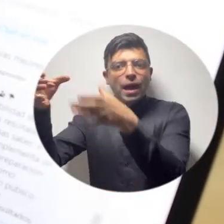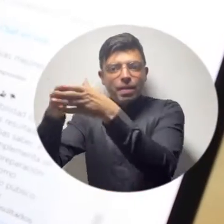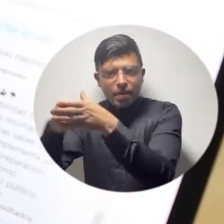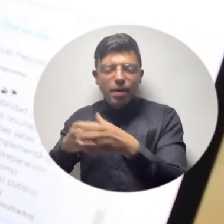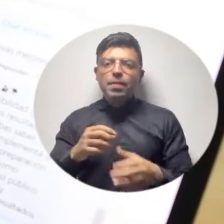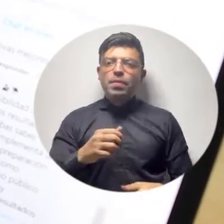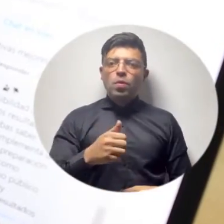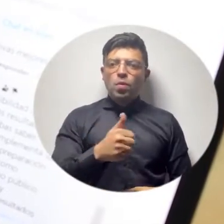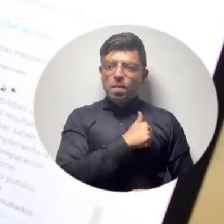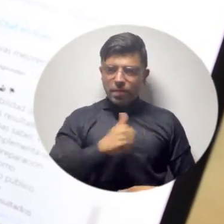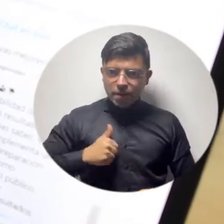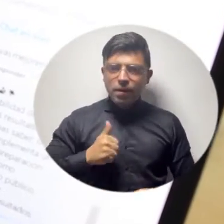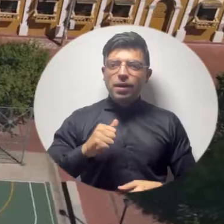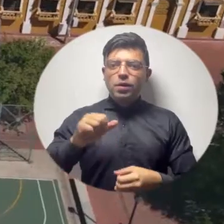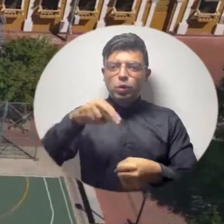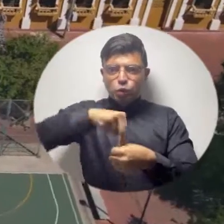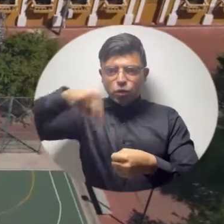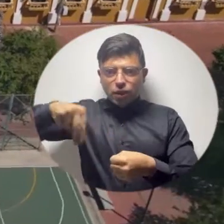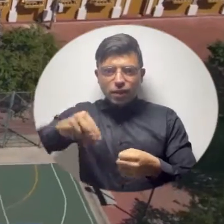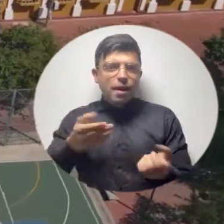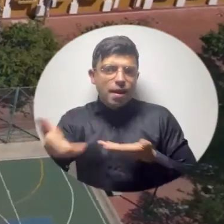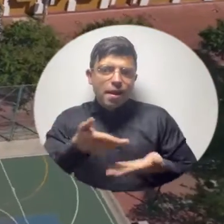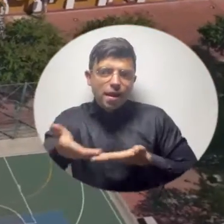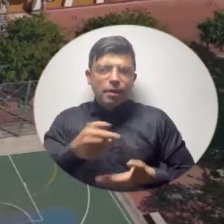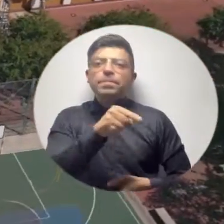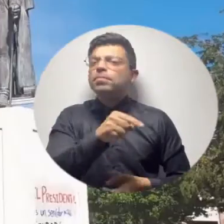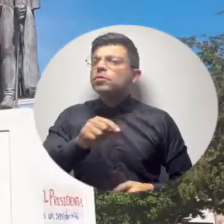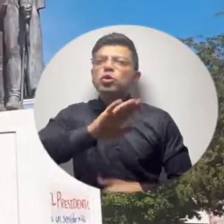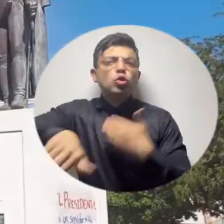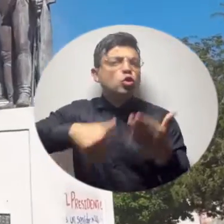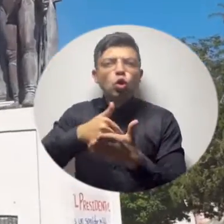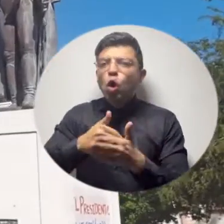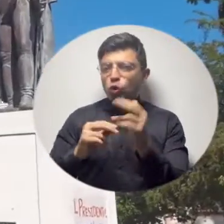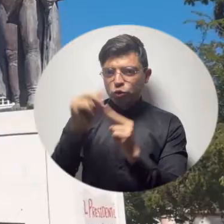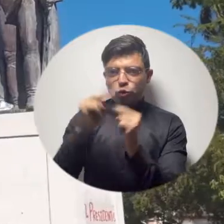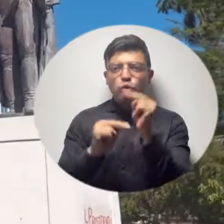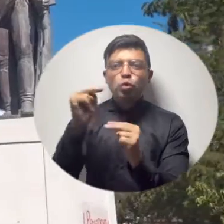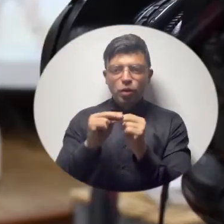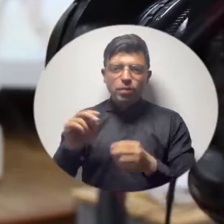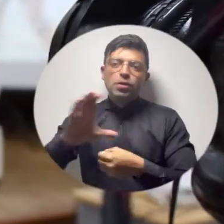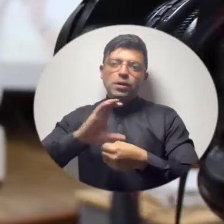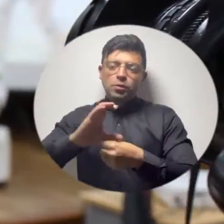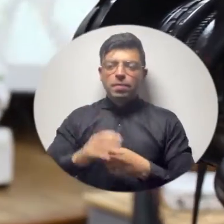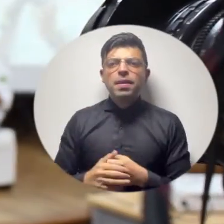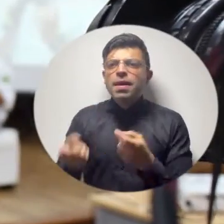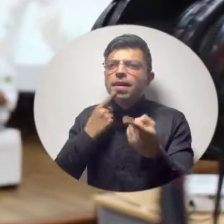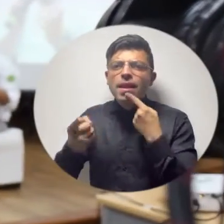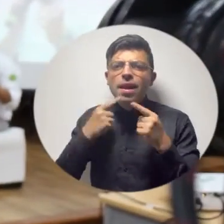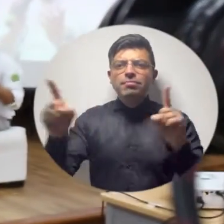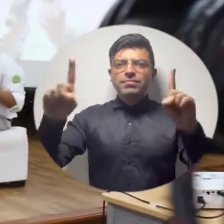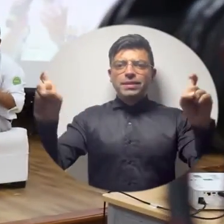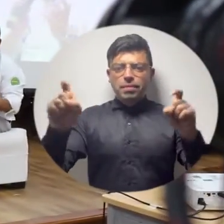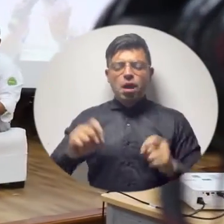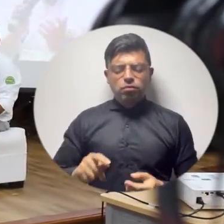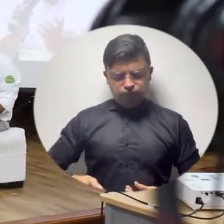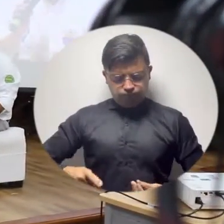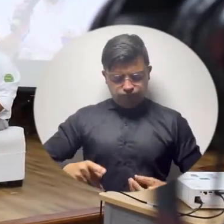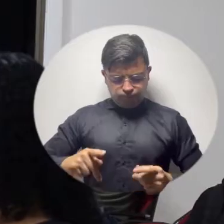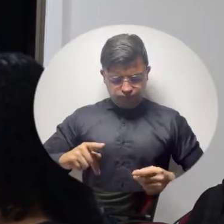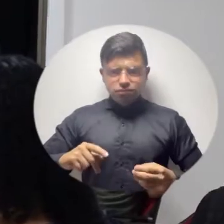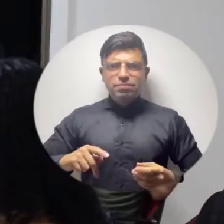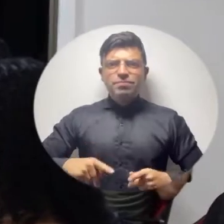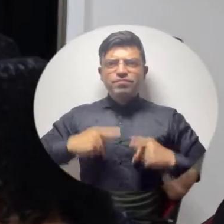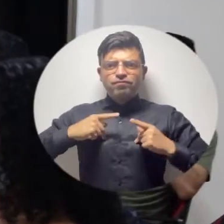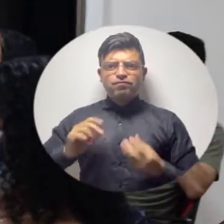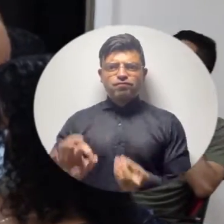sector privado, con la ciudadanía, porque en últimas somos todos los que construimos la ciudad. El conversatorio denominado La calidad de vida en Santa Marta,